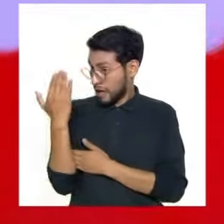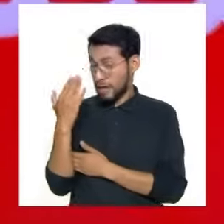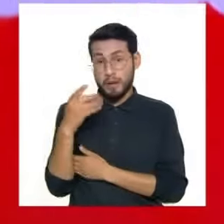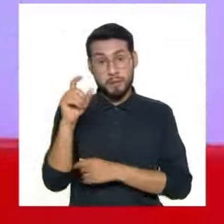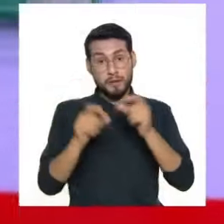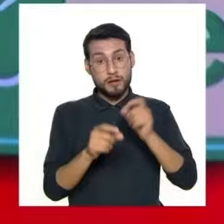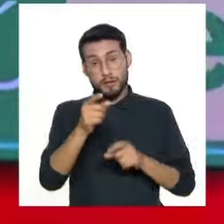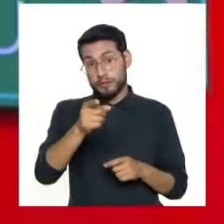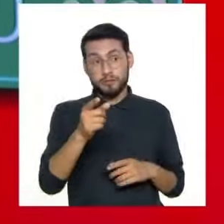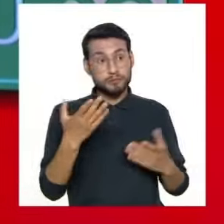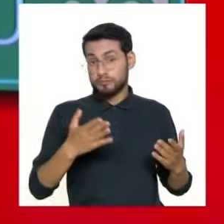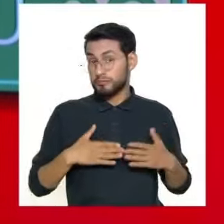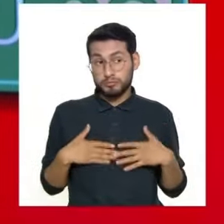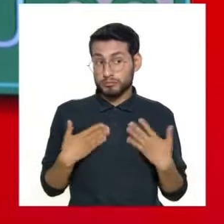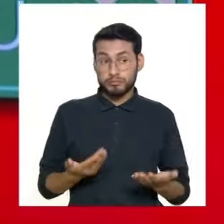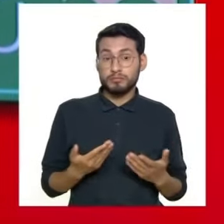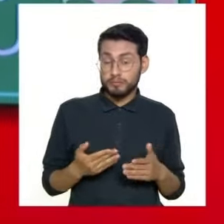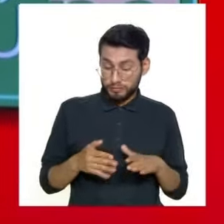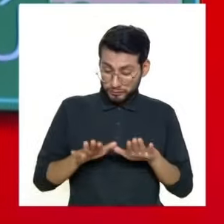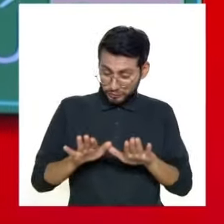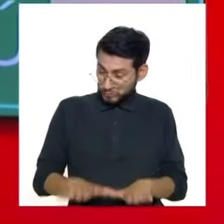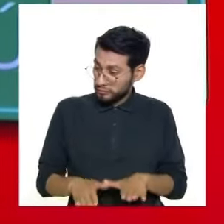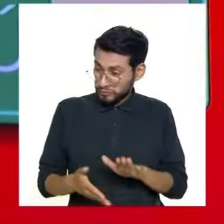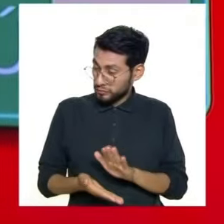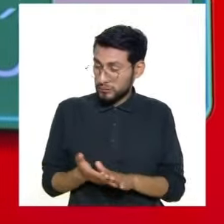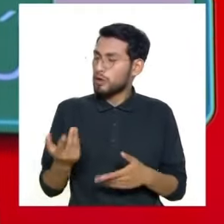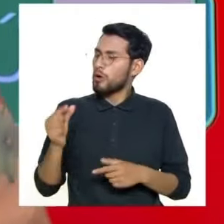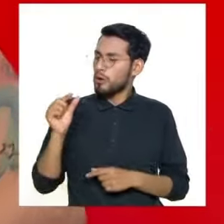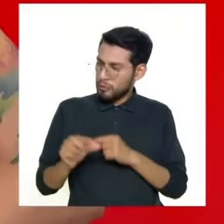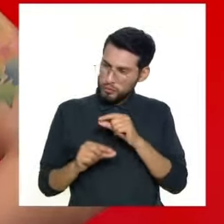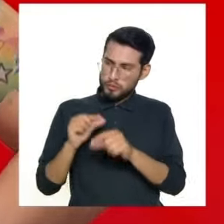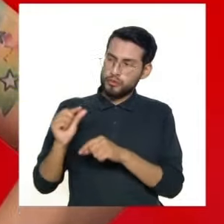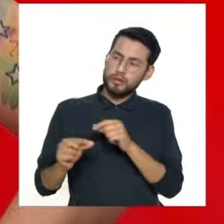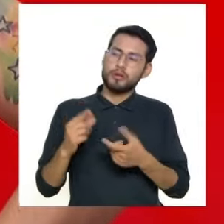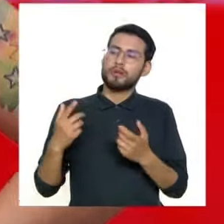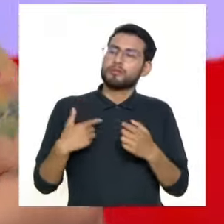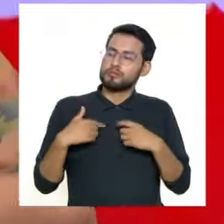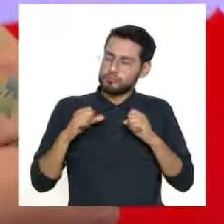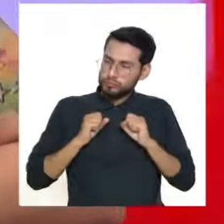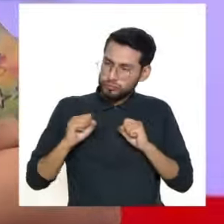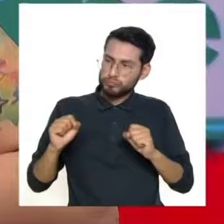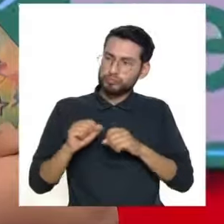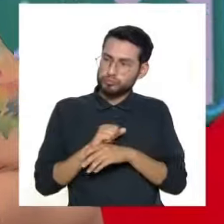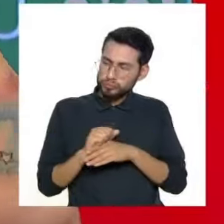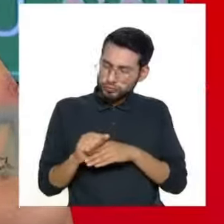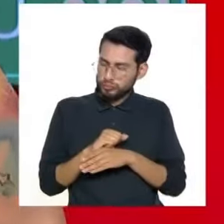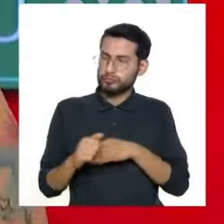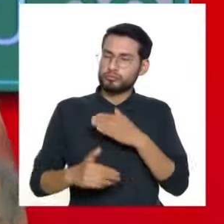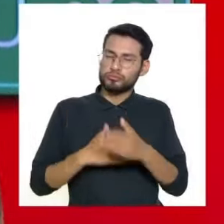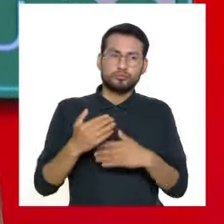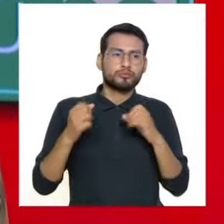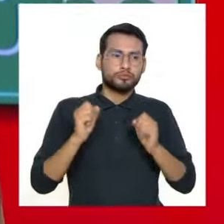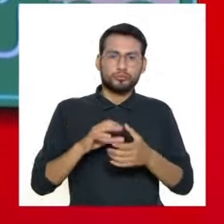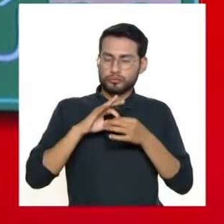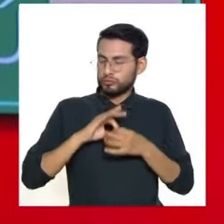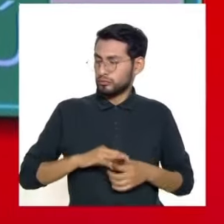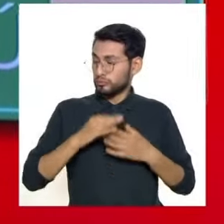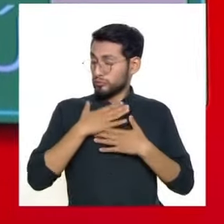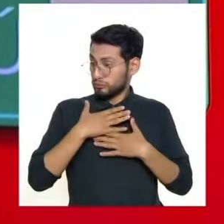las personas que no lleguen a colocar las manos en el piso es poco a poco estirar no eh Y conectar con la